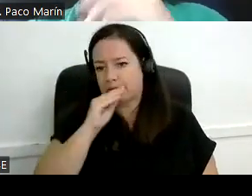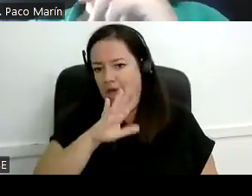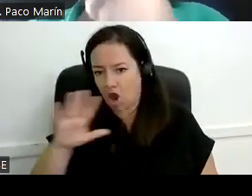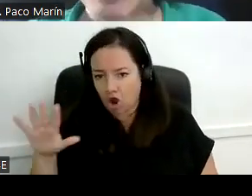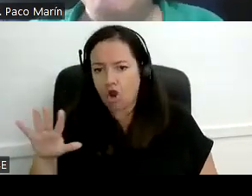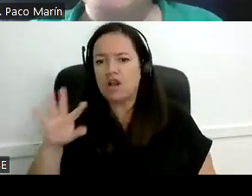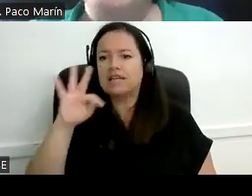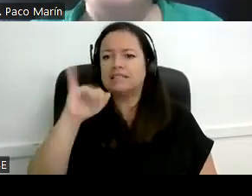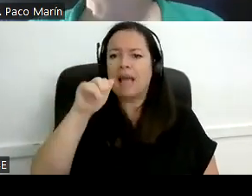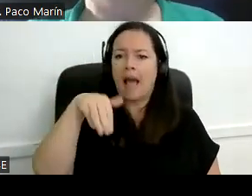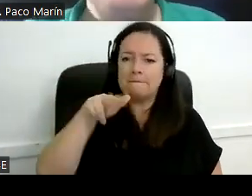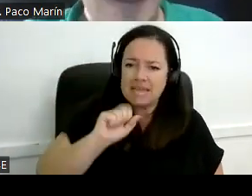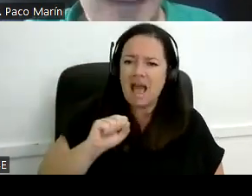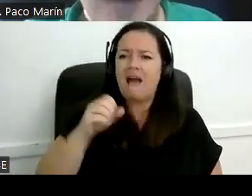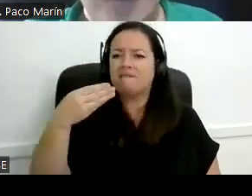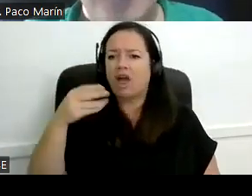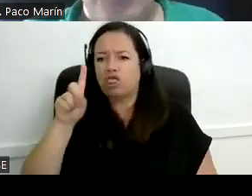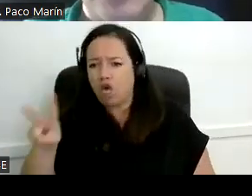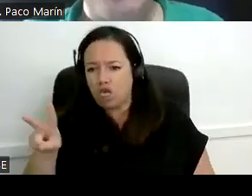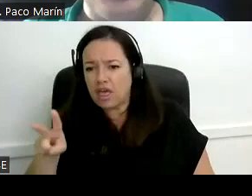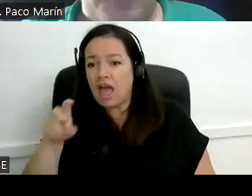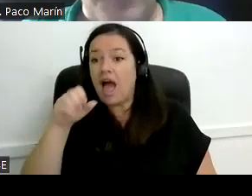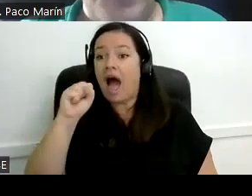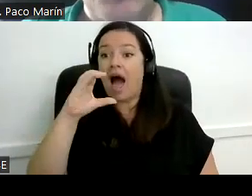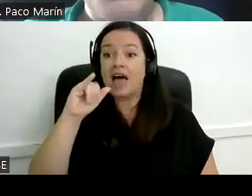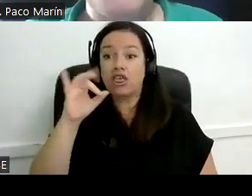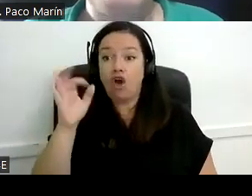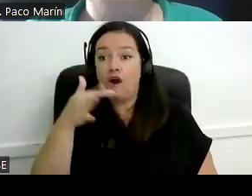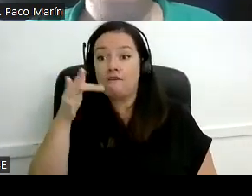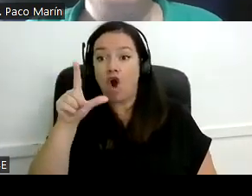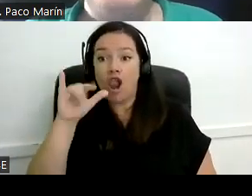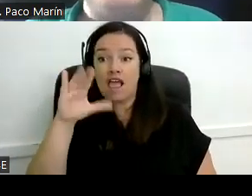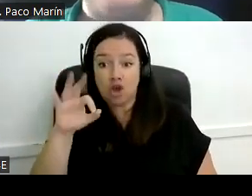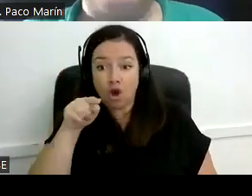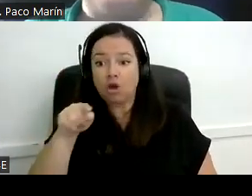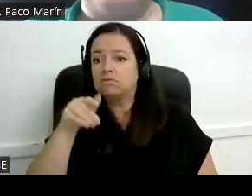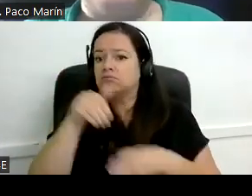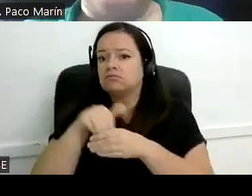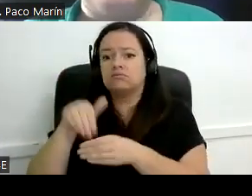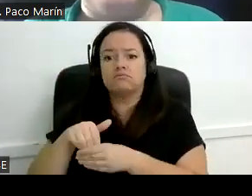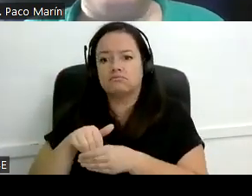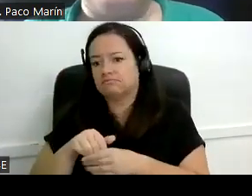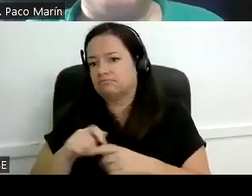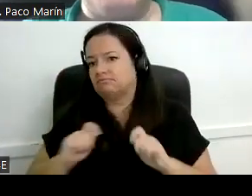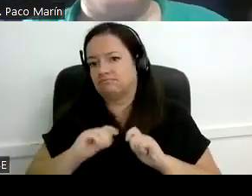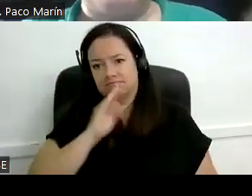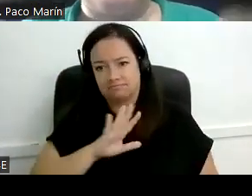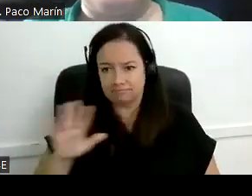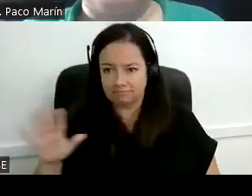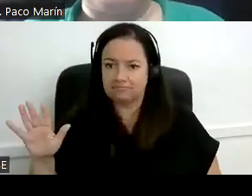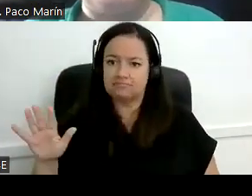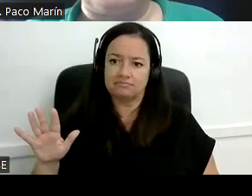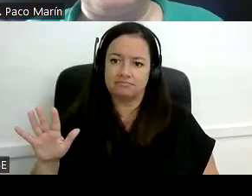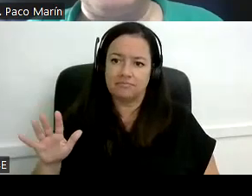ácido fólico, la vitamina B12, que entre otras muchas funciones, como bien sabéis, están están implicadas